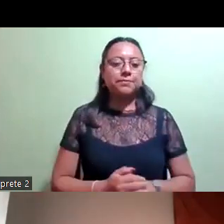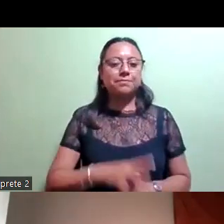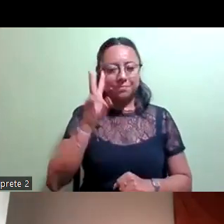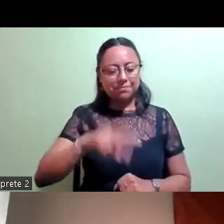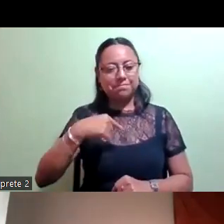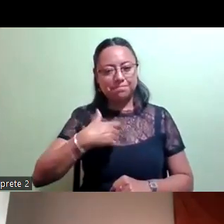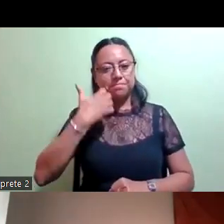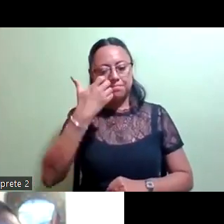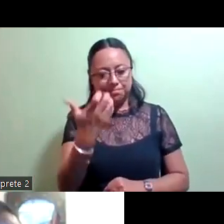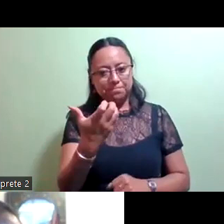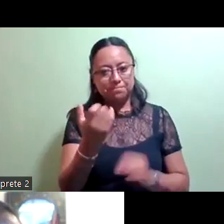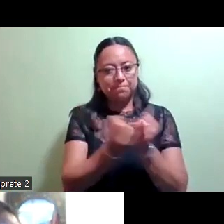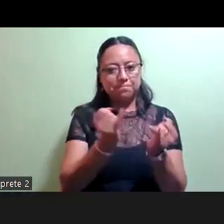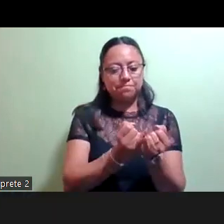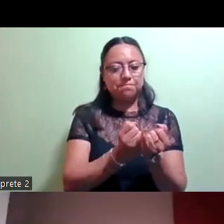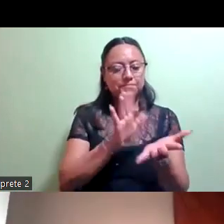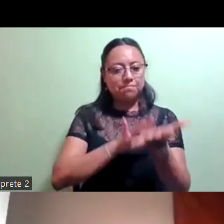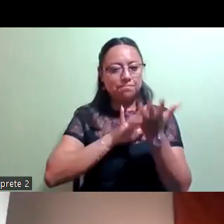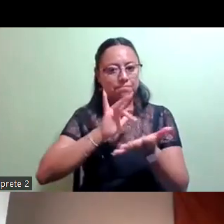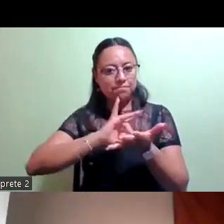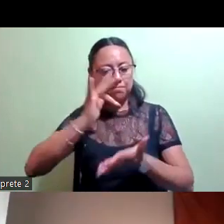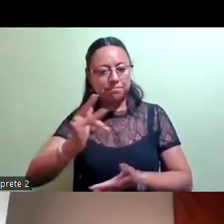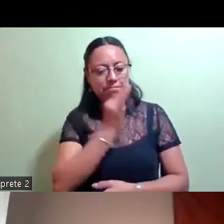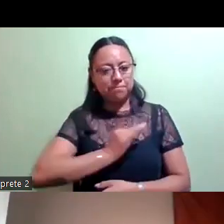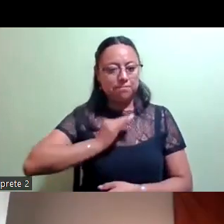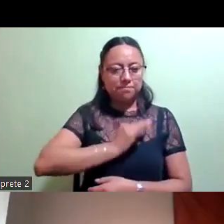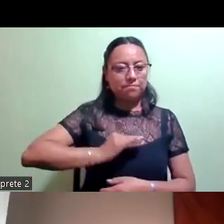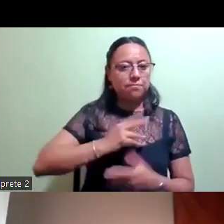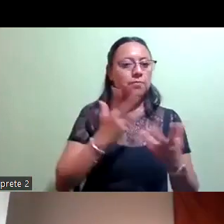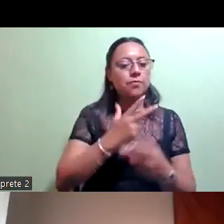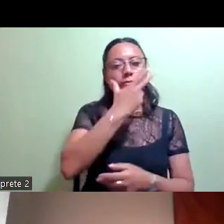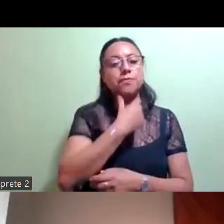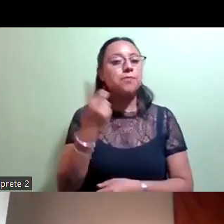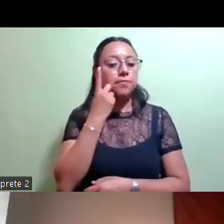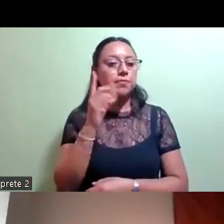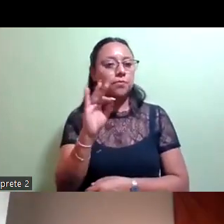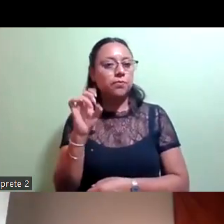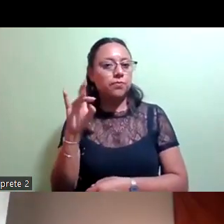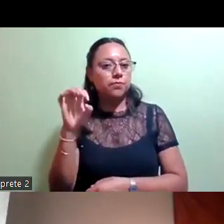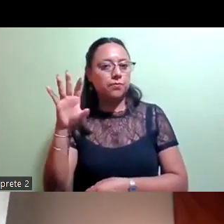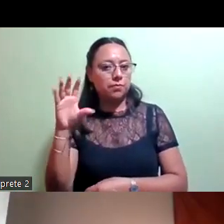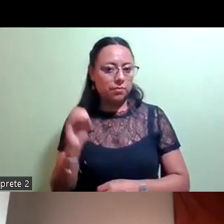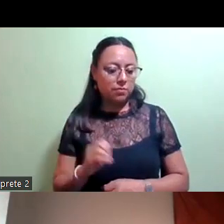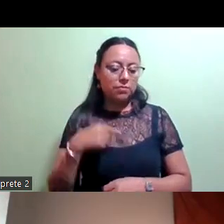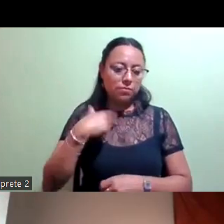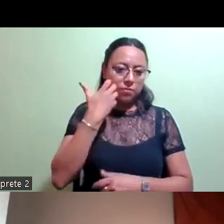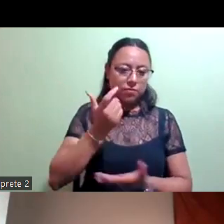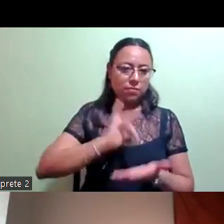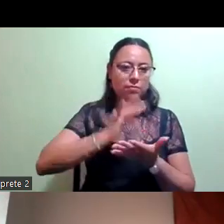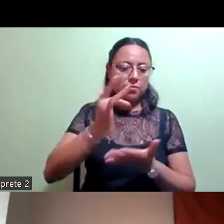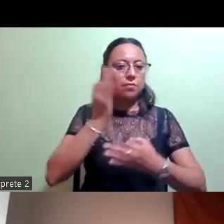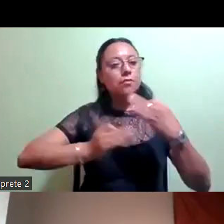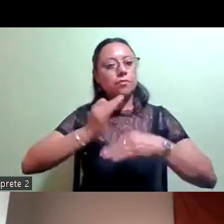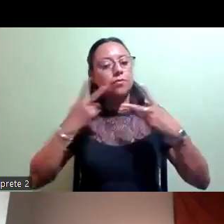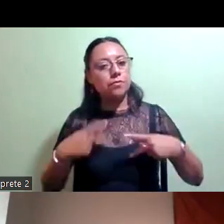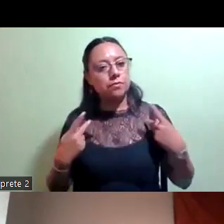sumarme al agradecimiento y la felicitación que hace el diputado Federico. Quiero agradecerle en lo particular a todos los que están